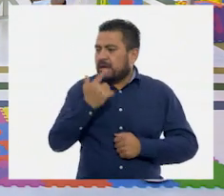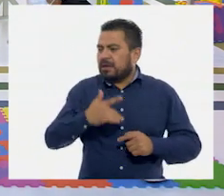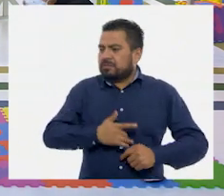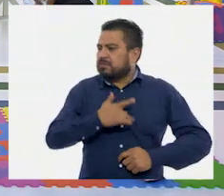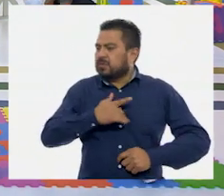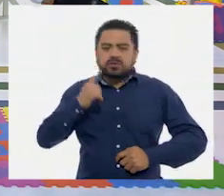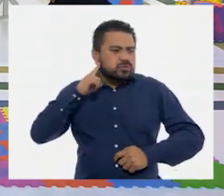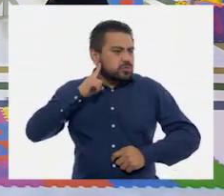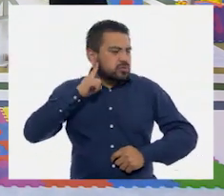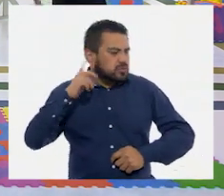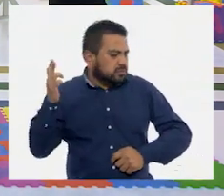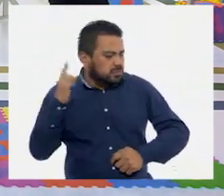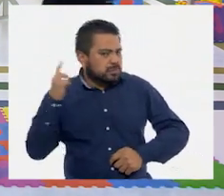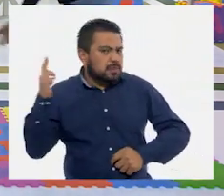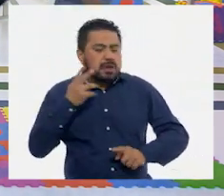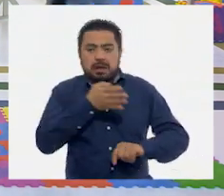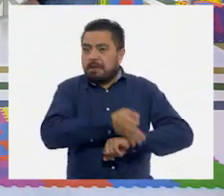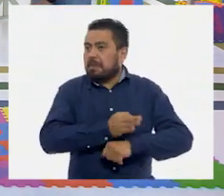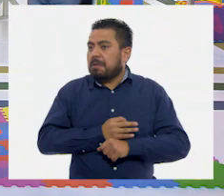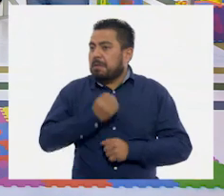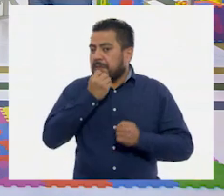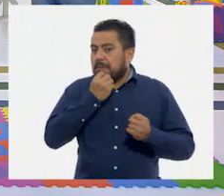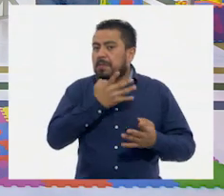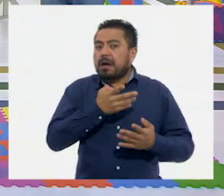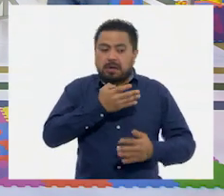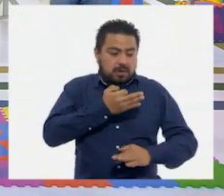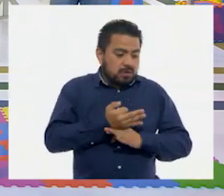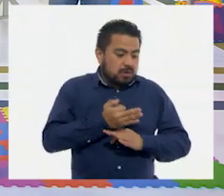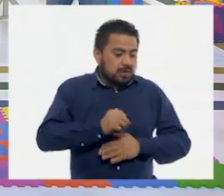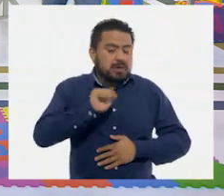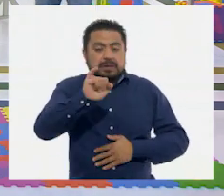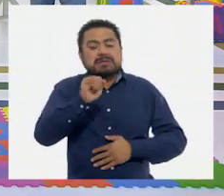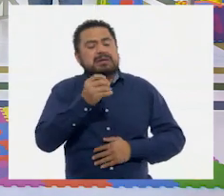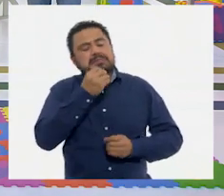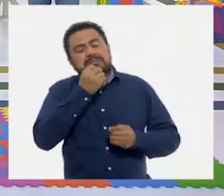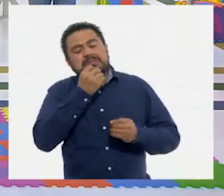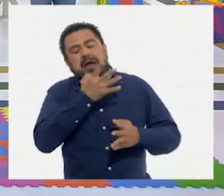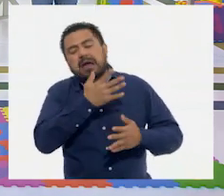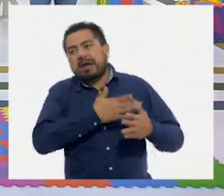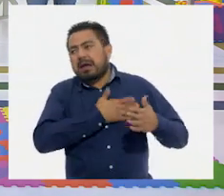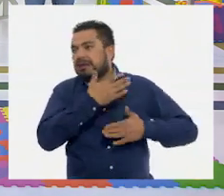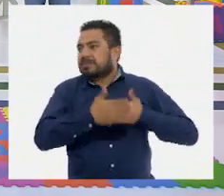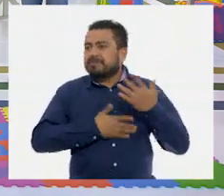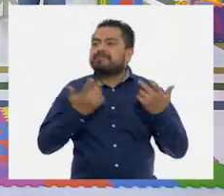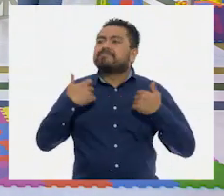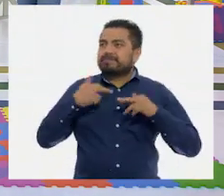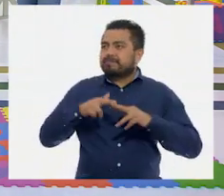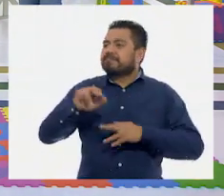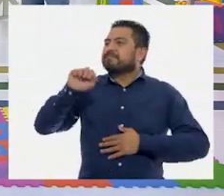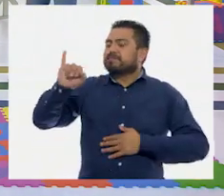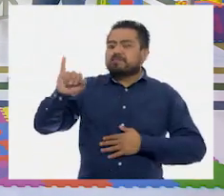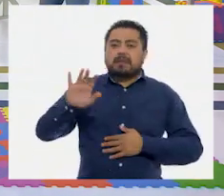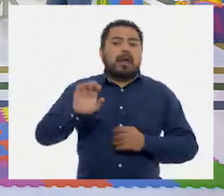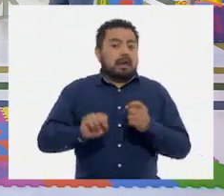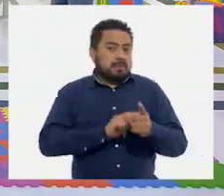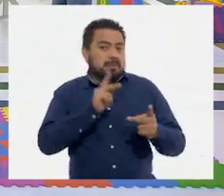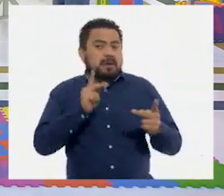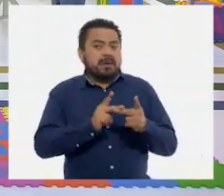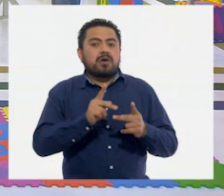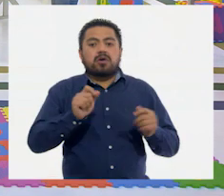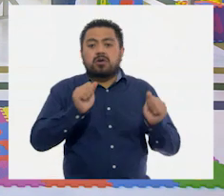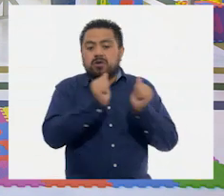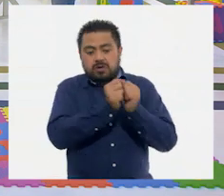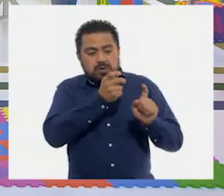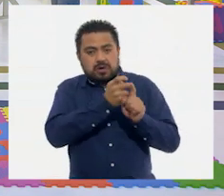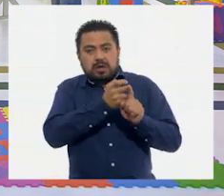sonidos. Y estuvo muy divertido, ¿verdad? Sí, estuvo muy divertido, profe. Pues, perfecto. Con